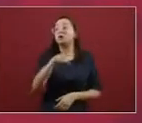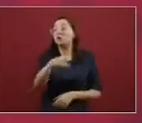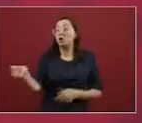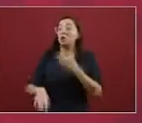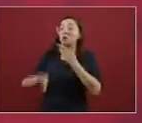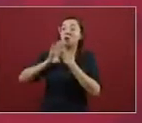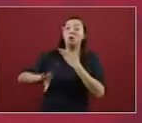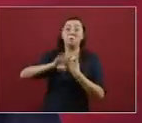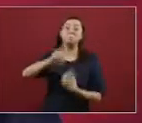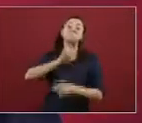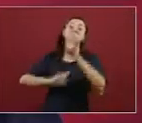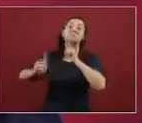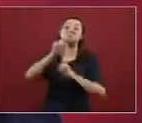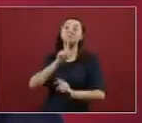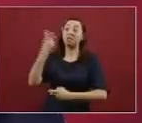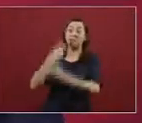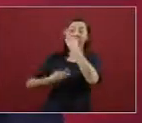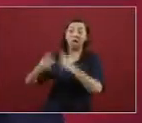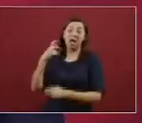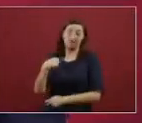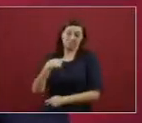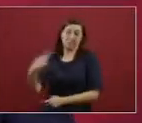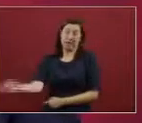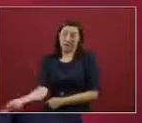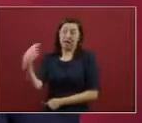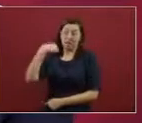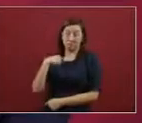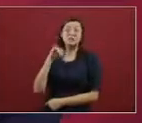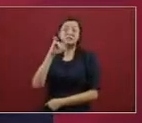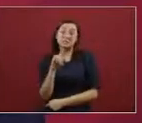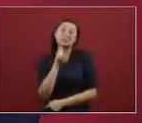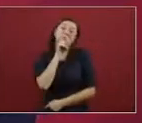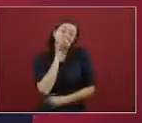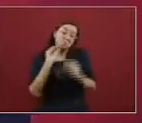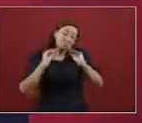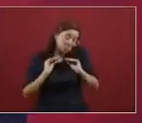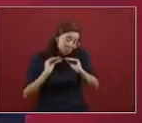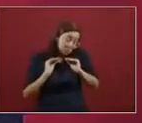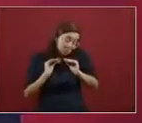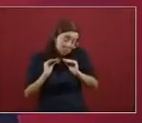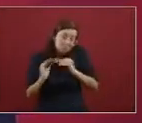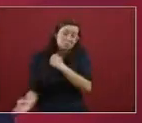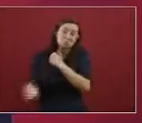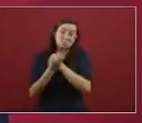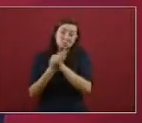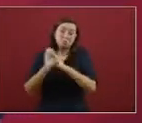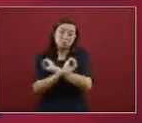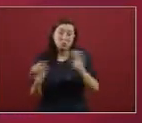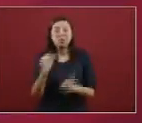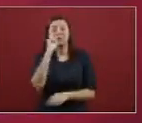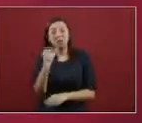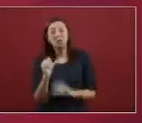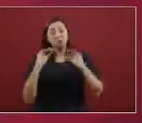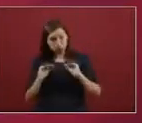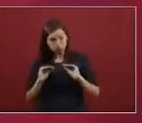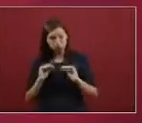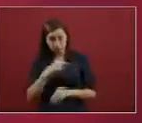presidente y el presidente no se debe de defender se tiene que quedar